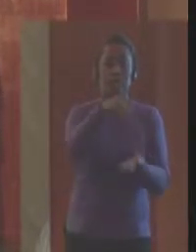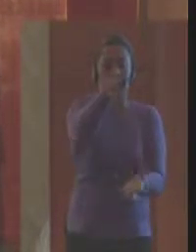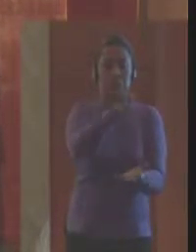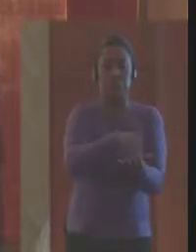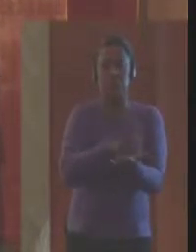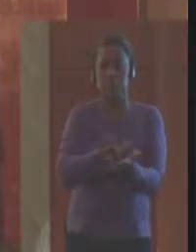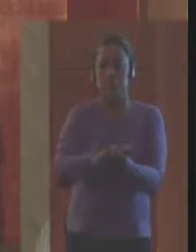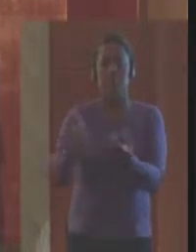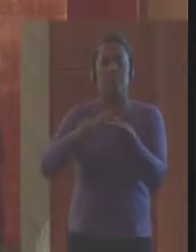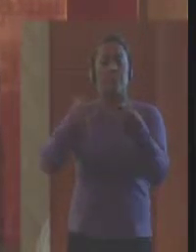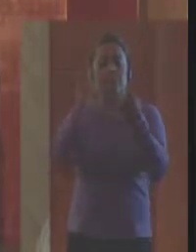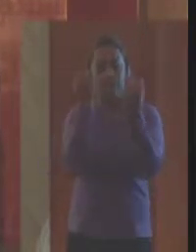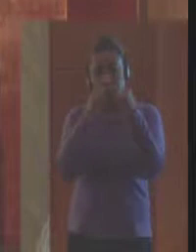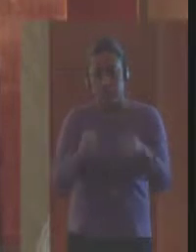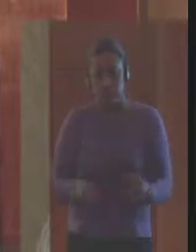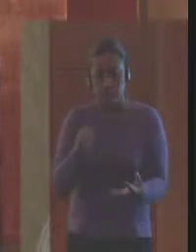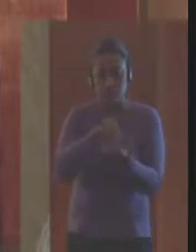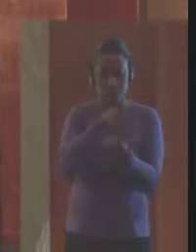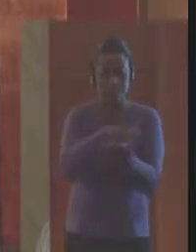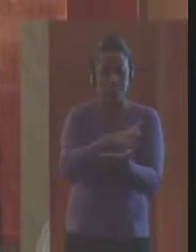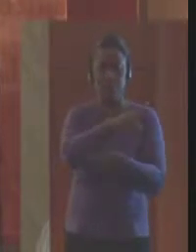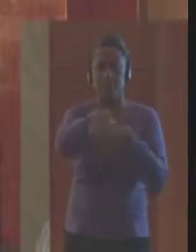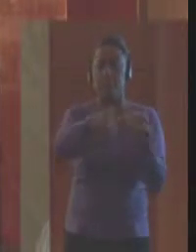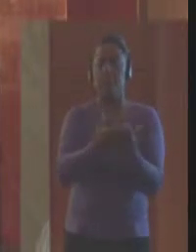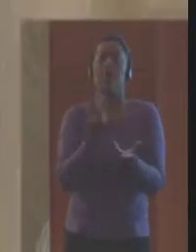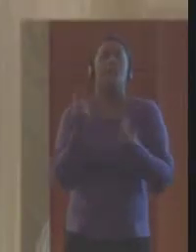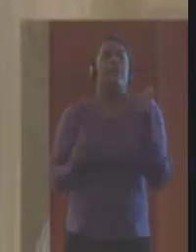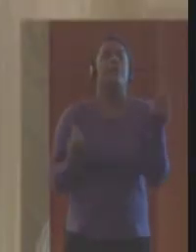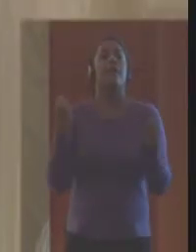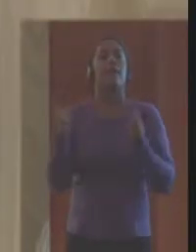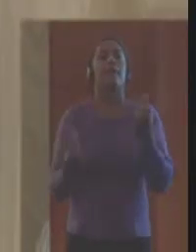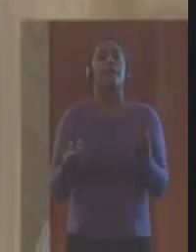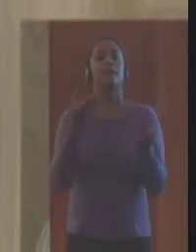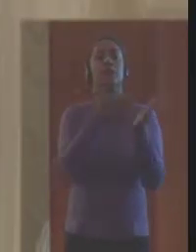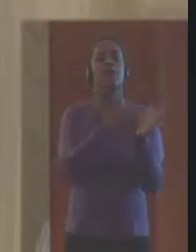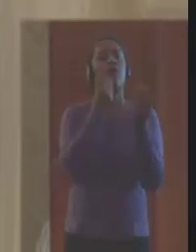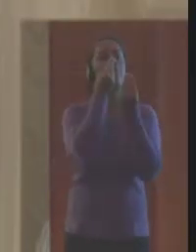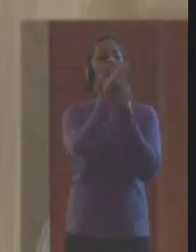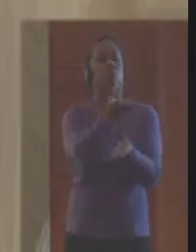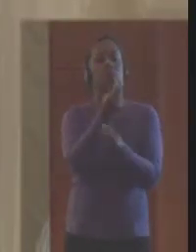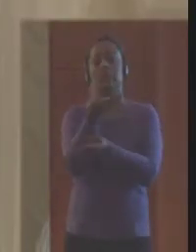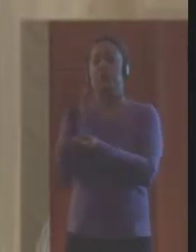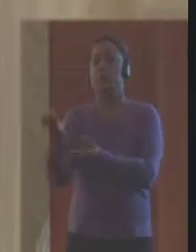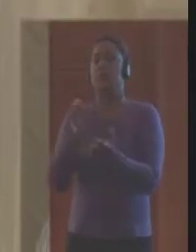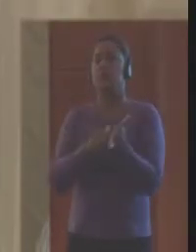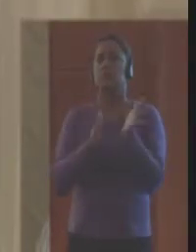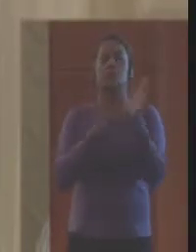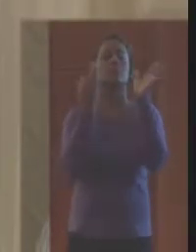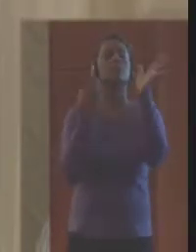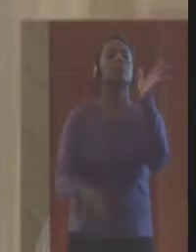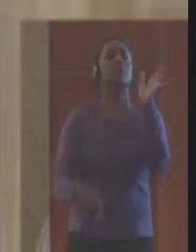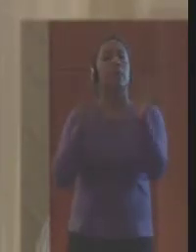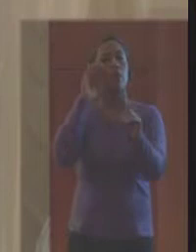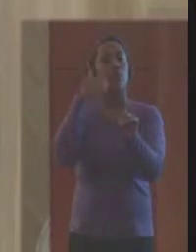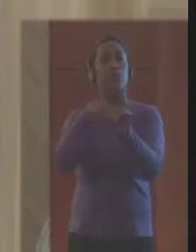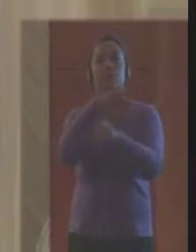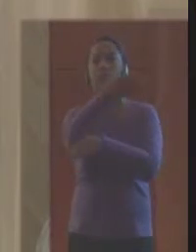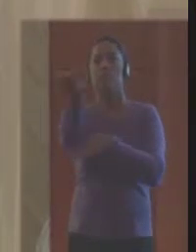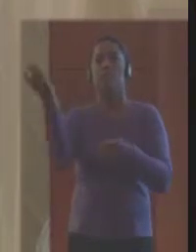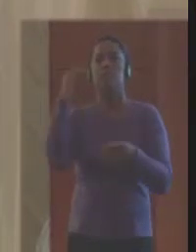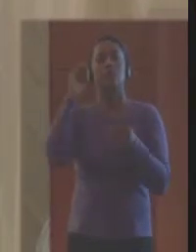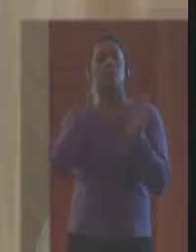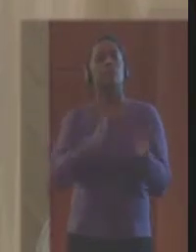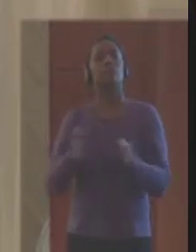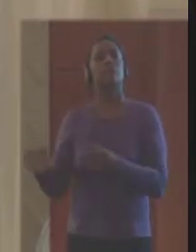los mapas. El asunto acá es qué hacer con toda esa información y cómo esa información se convierte en un objetivo que nos hemos